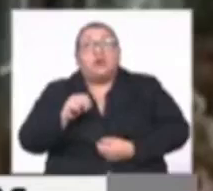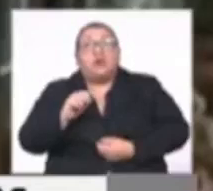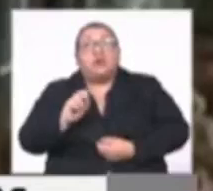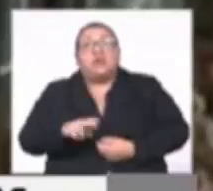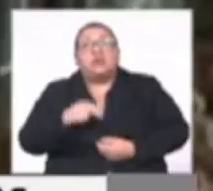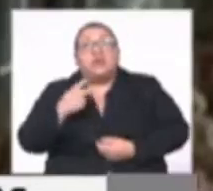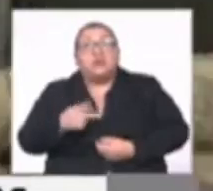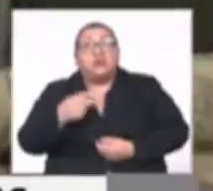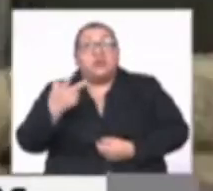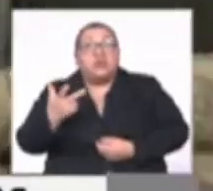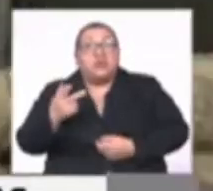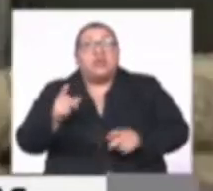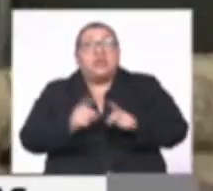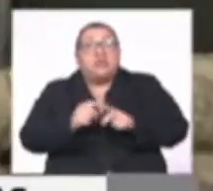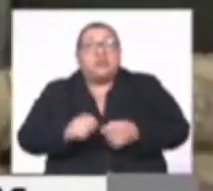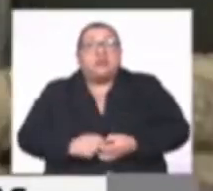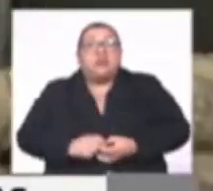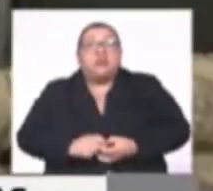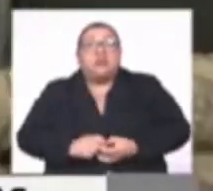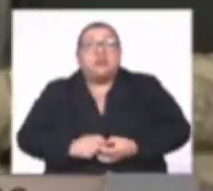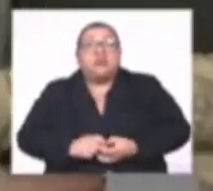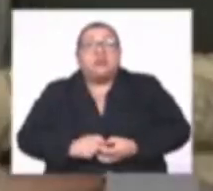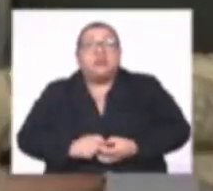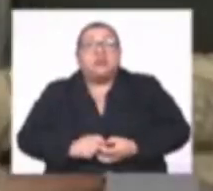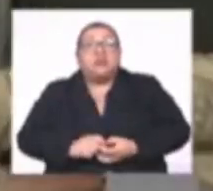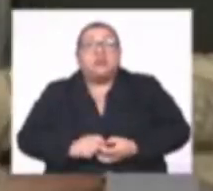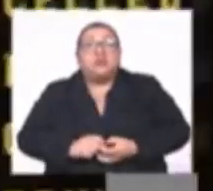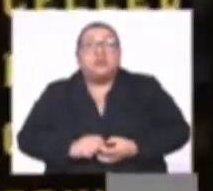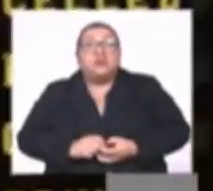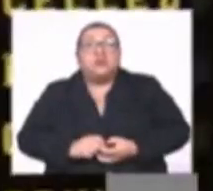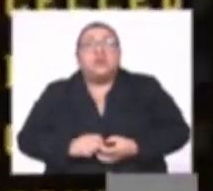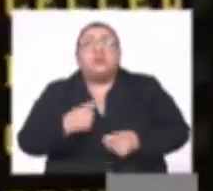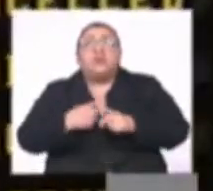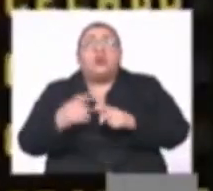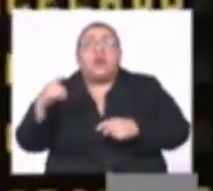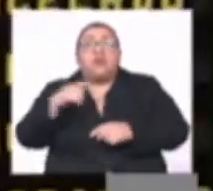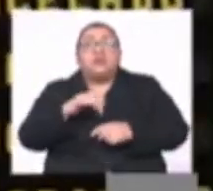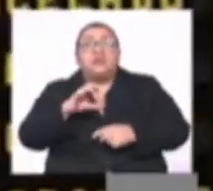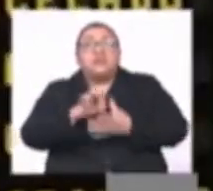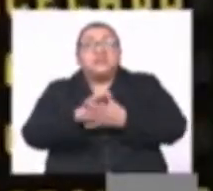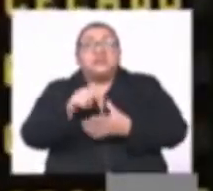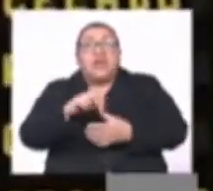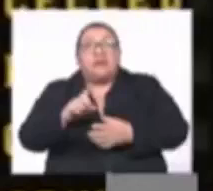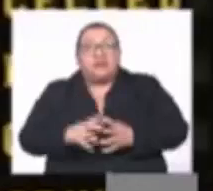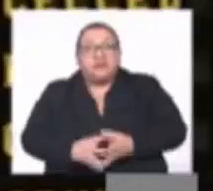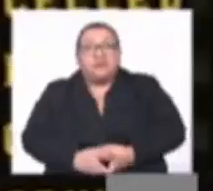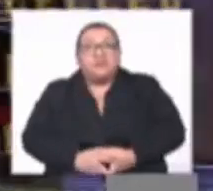y tercera moción aprobadas hoy serán por la paralización del aeropuerto Jorge Chávez.